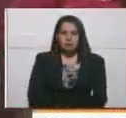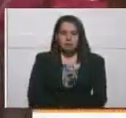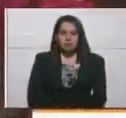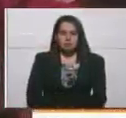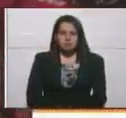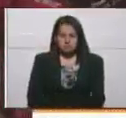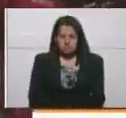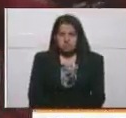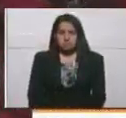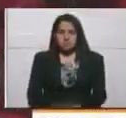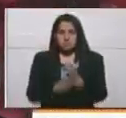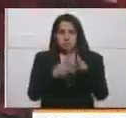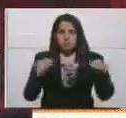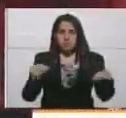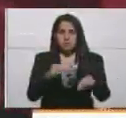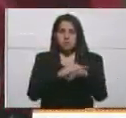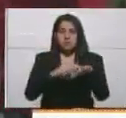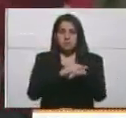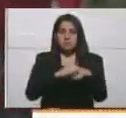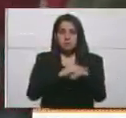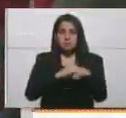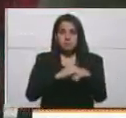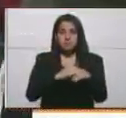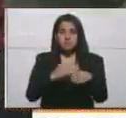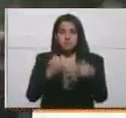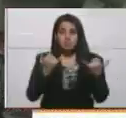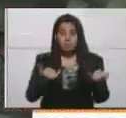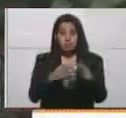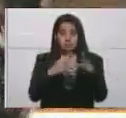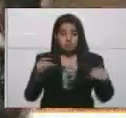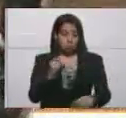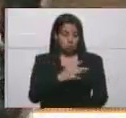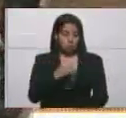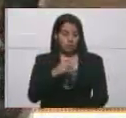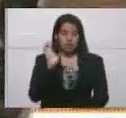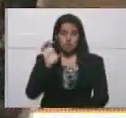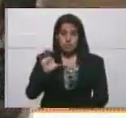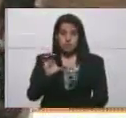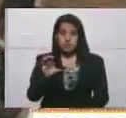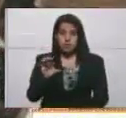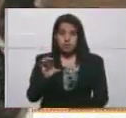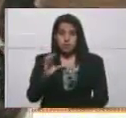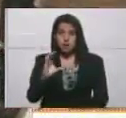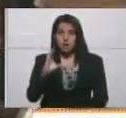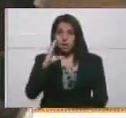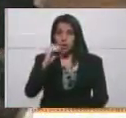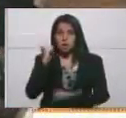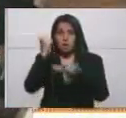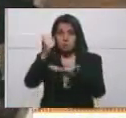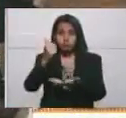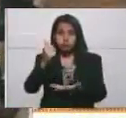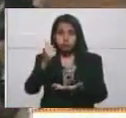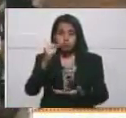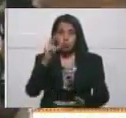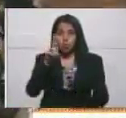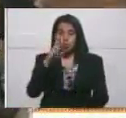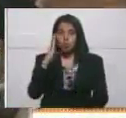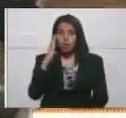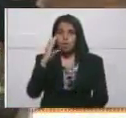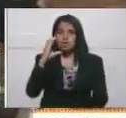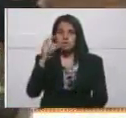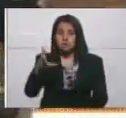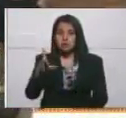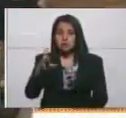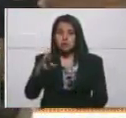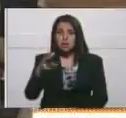todos, todos juntos, carnet de la patria, CLAP, VCH, Hogares de la Patria,